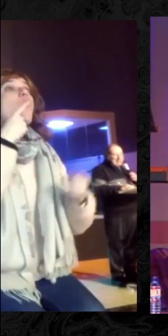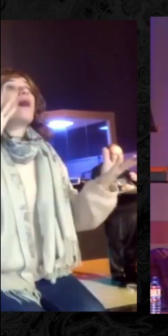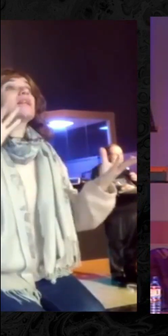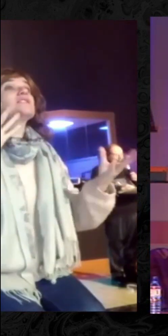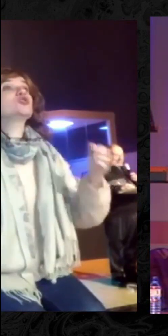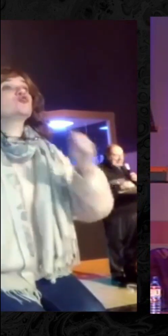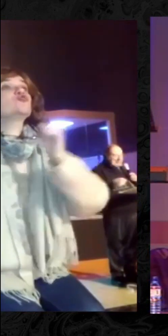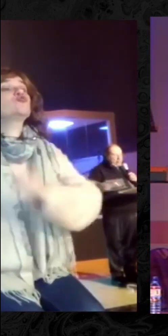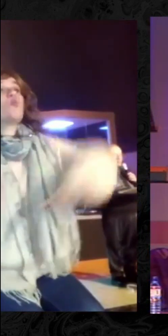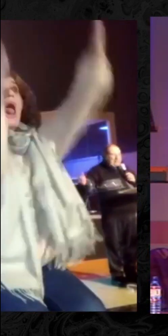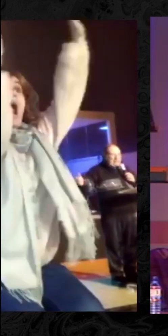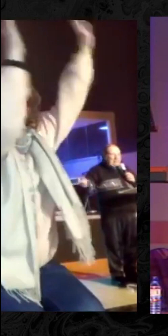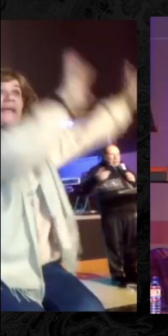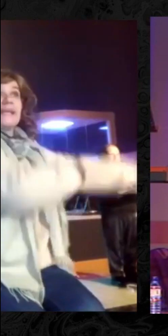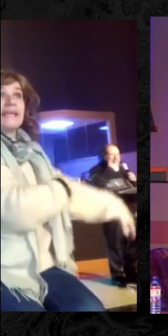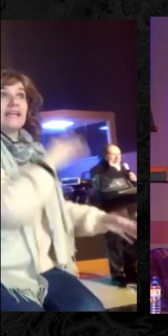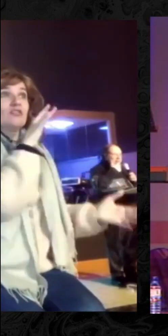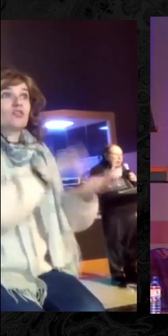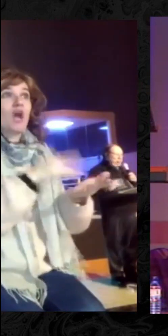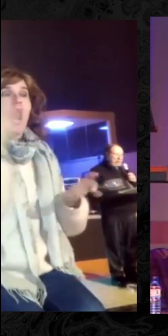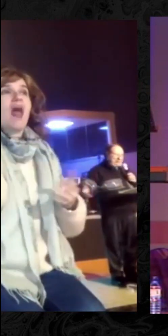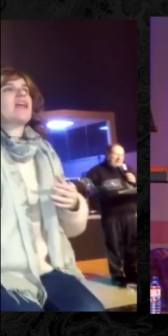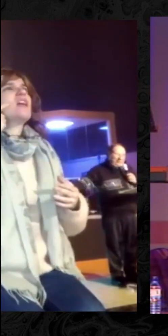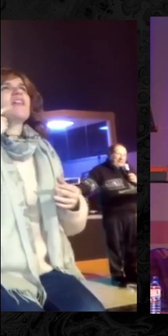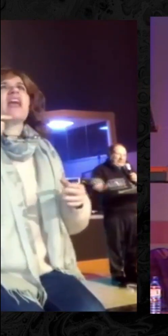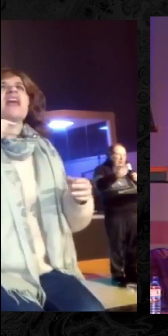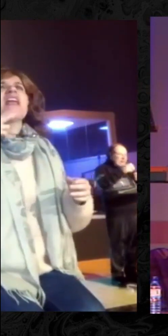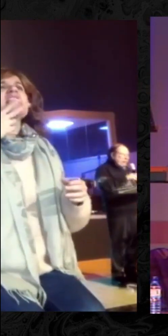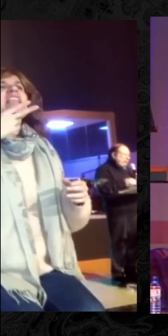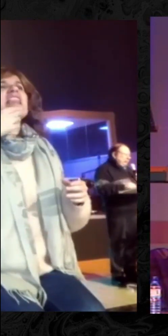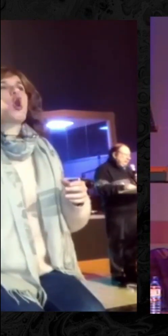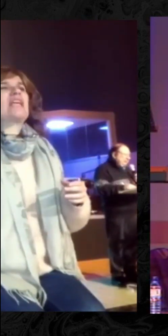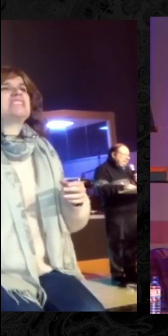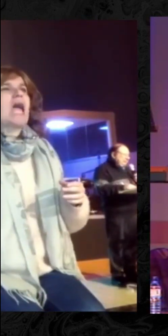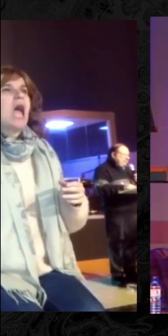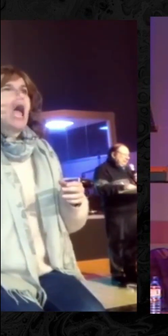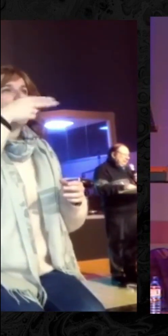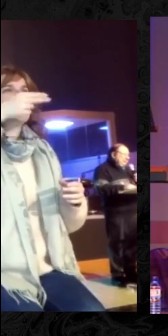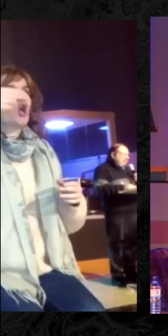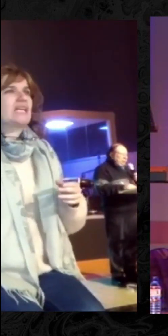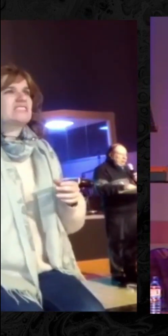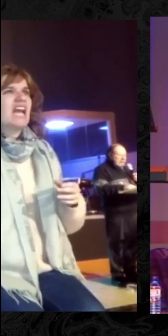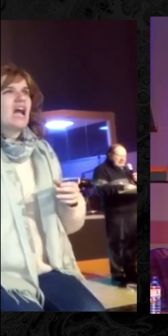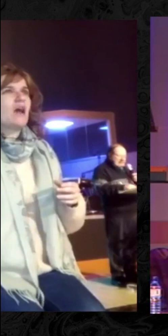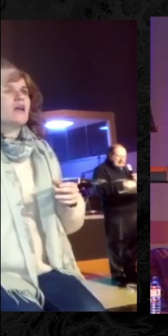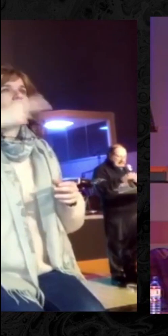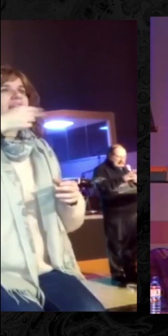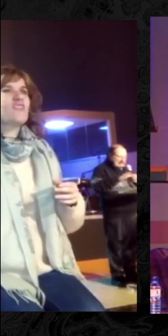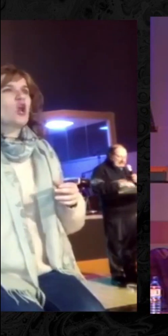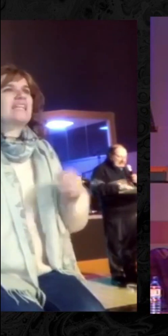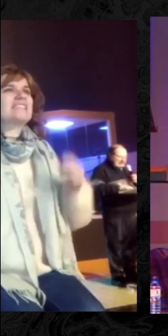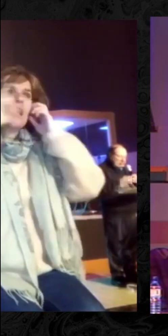que han arrasado el Tsunami de Indonesia 200.000 personas murieron Dios mío de mi vida